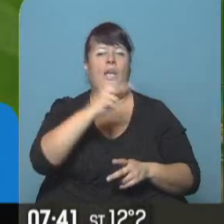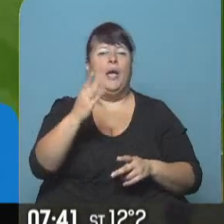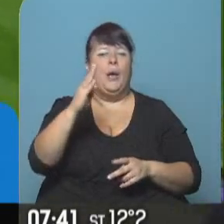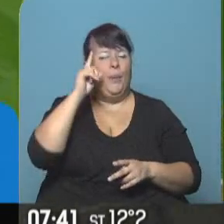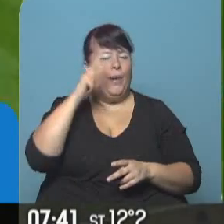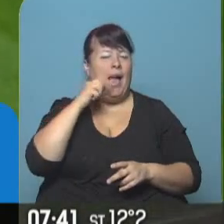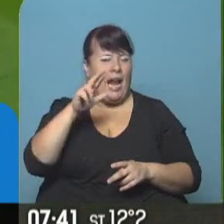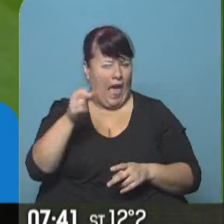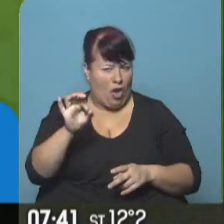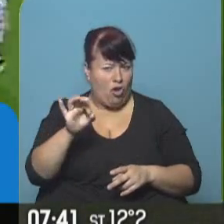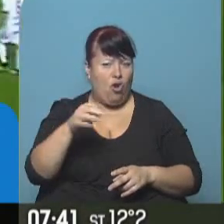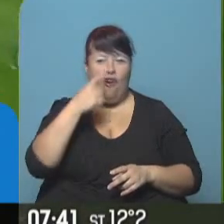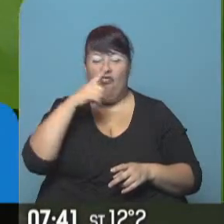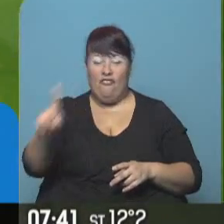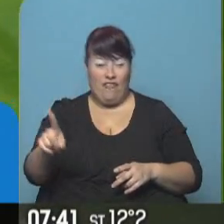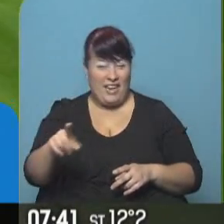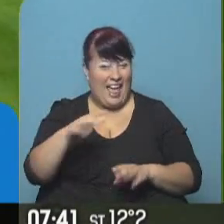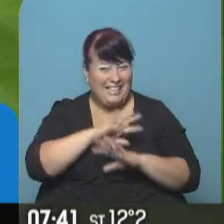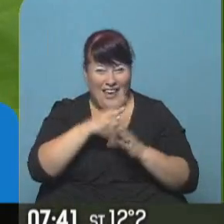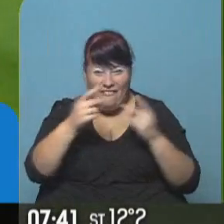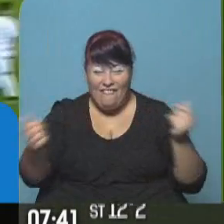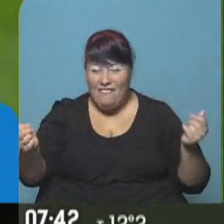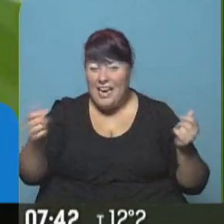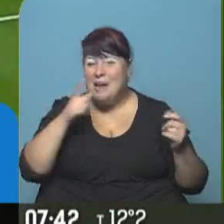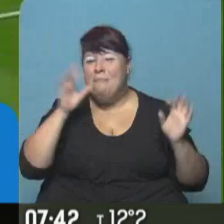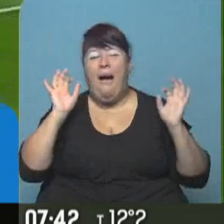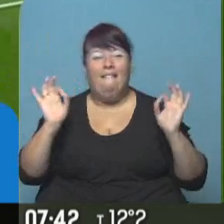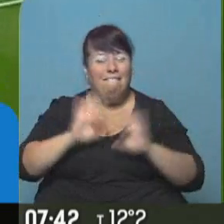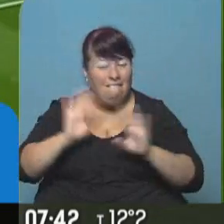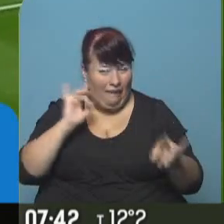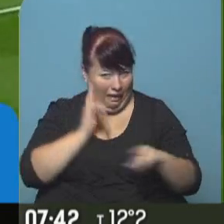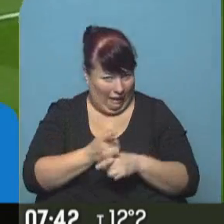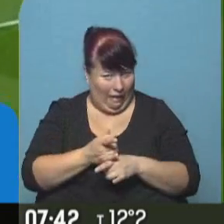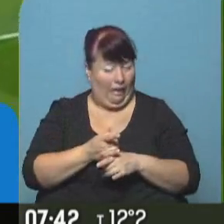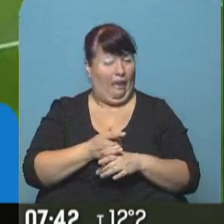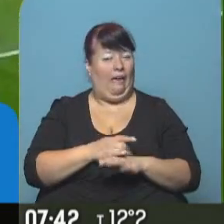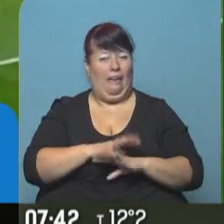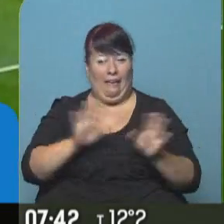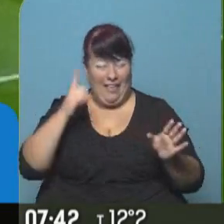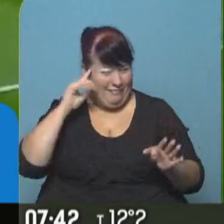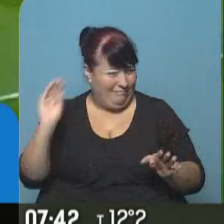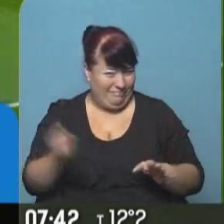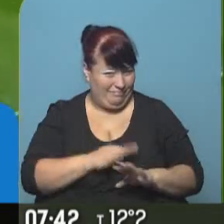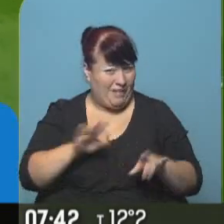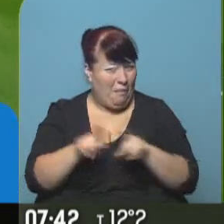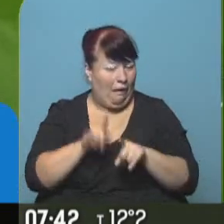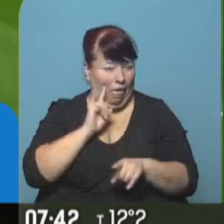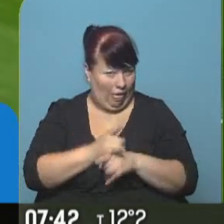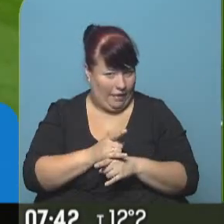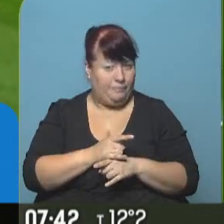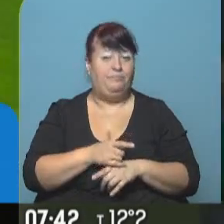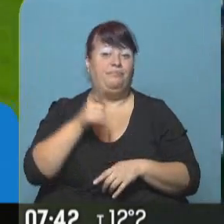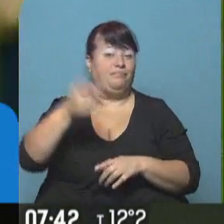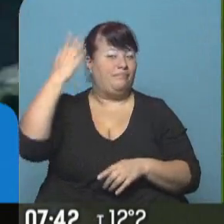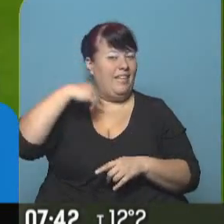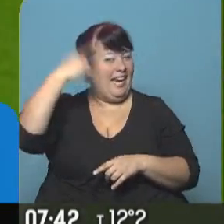el comienzo, perdón, en el final, cuando ya terminaba, cuando parecía que no tenía más expectativas de empate, y lo logró. Esto